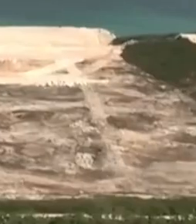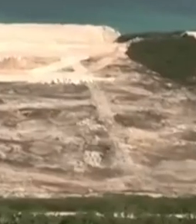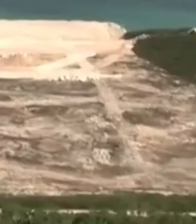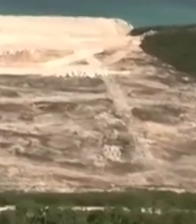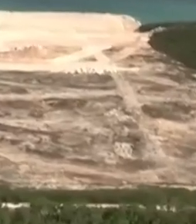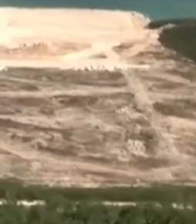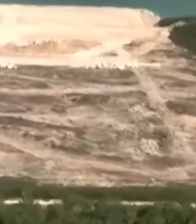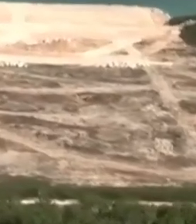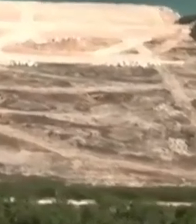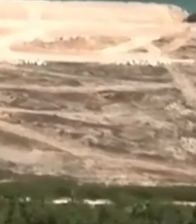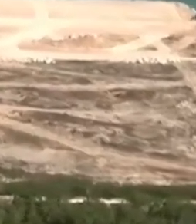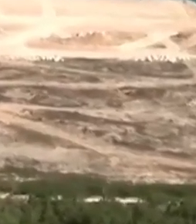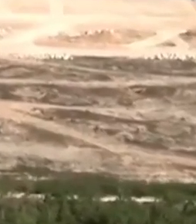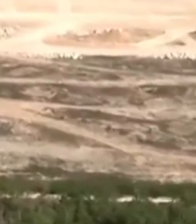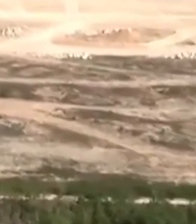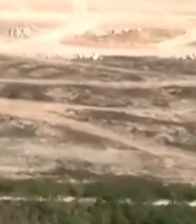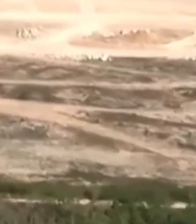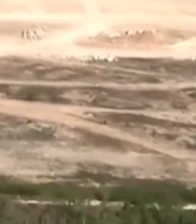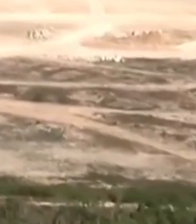hizo